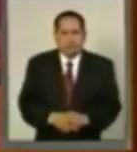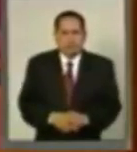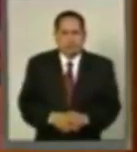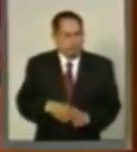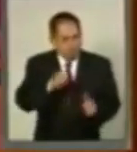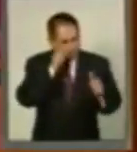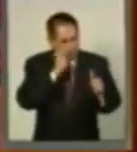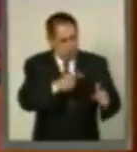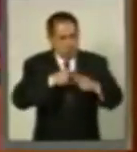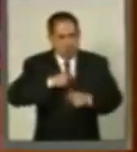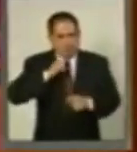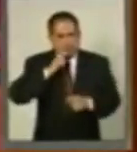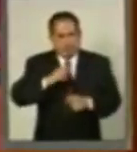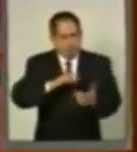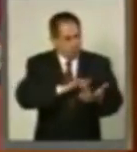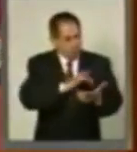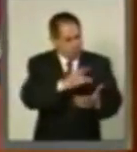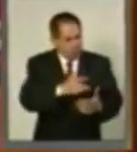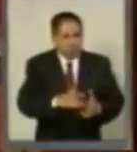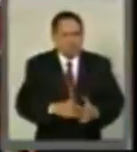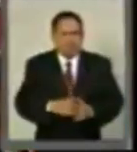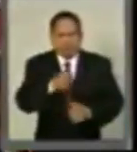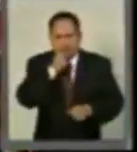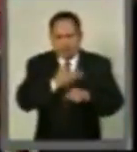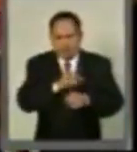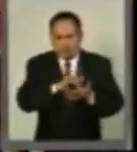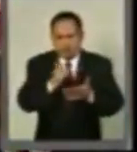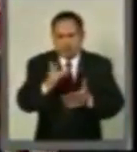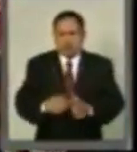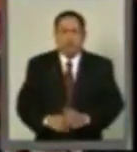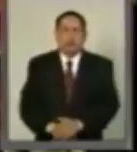Por su atención y su respuesta, muchísimas gracias, secretario.